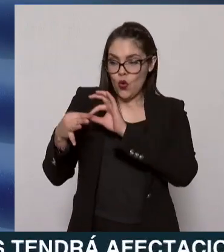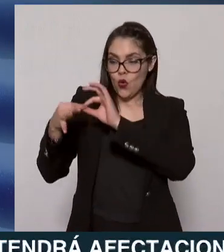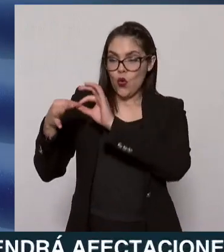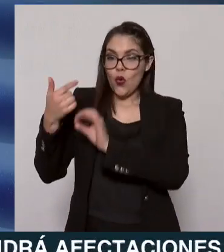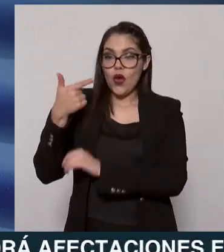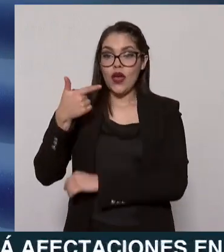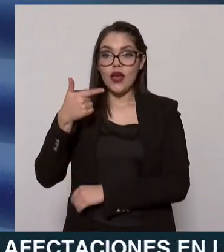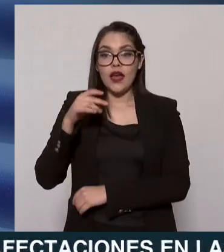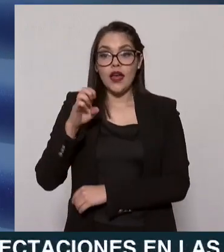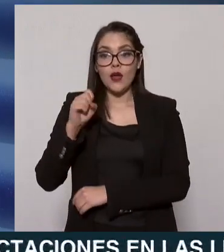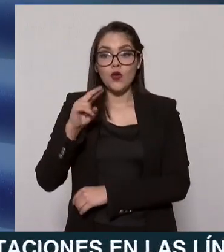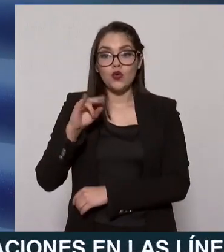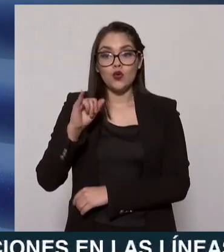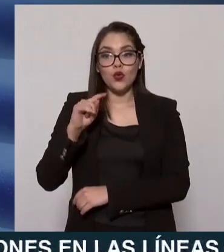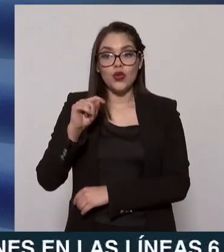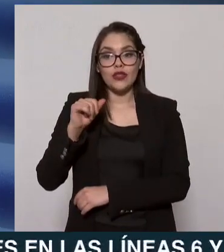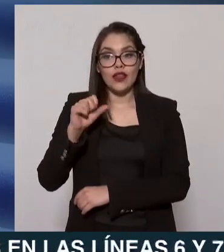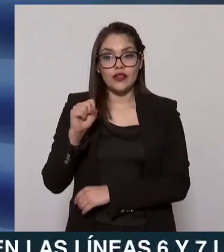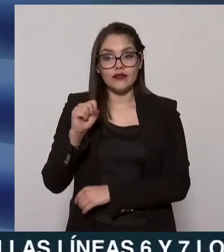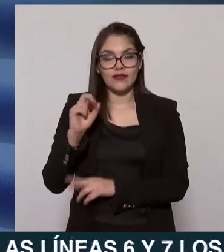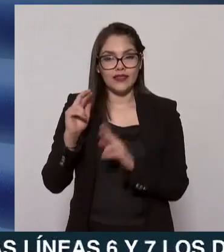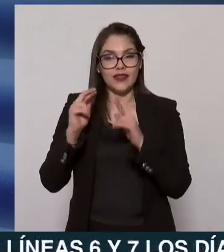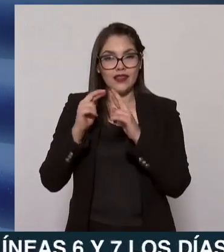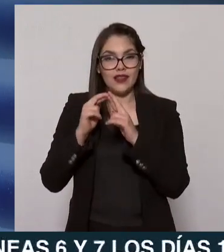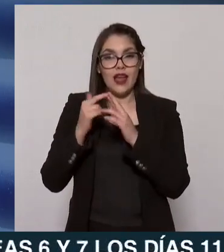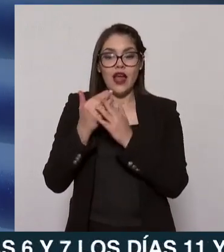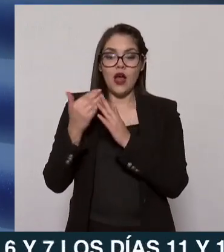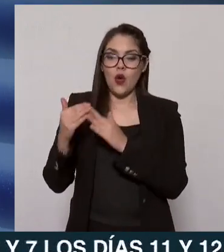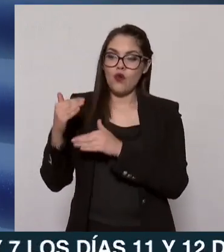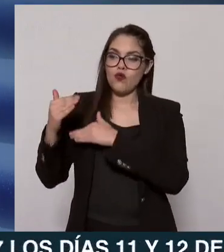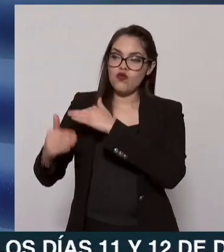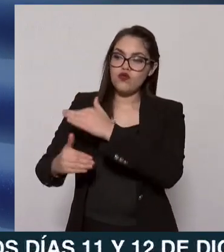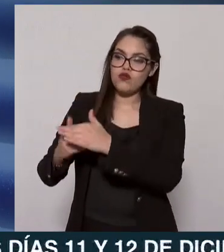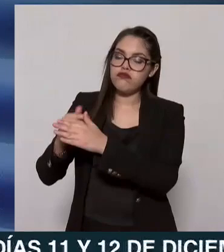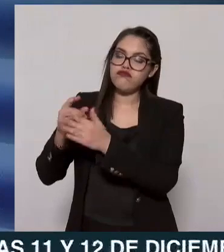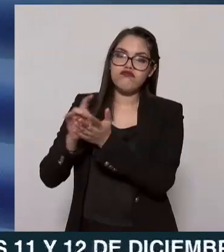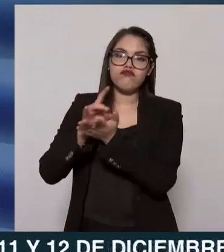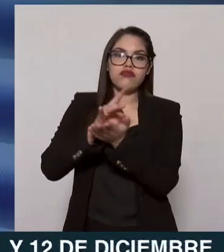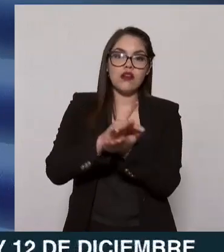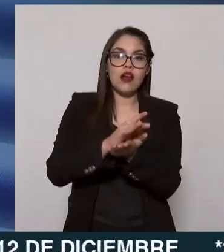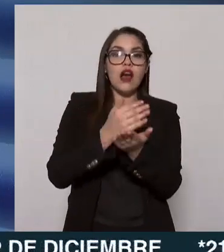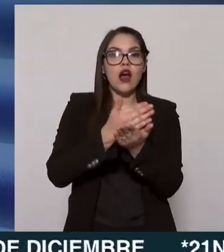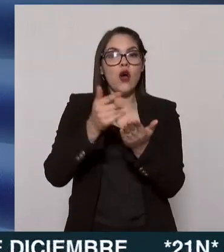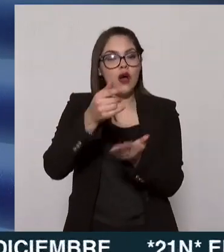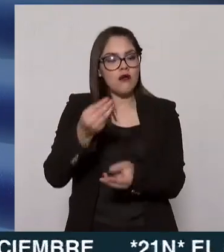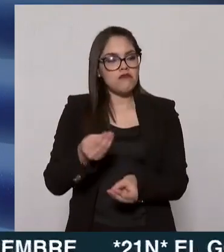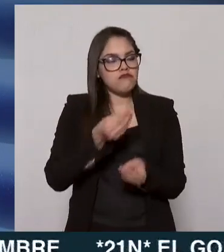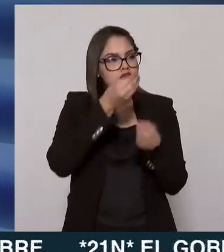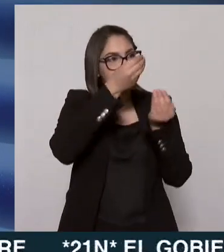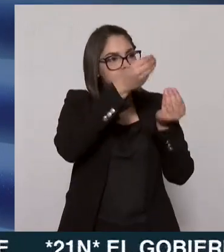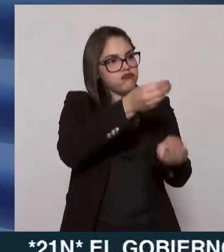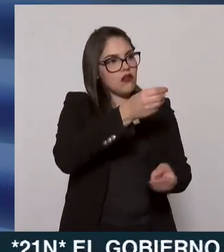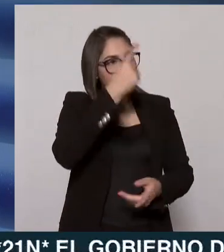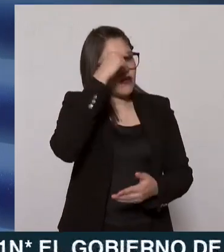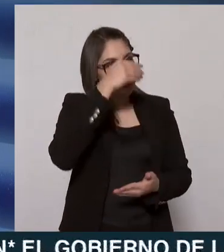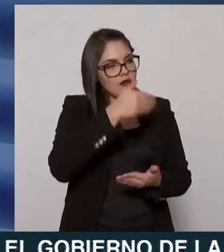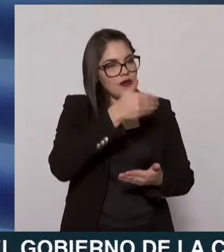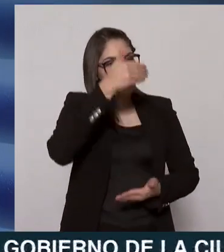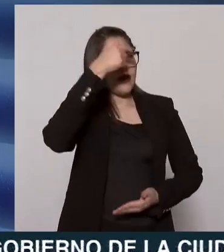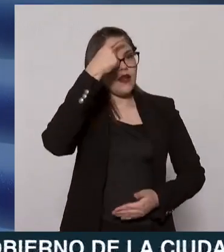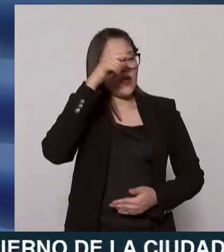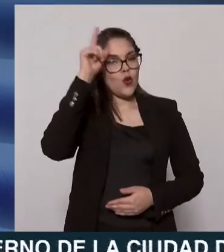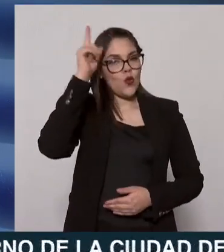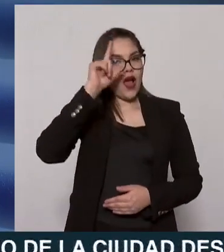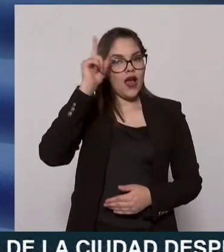expulsaran y llevan justamente de estandarte a la Virgen de Guadalupe en el proceso